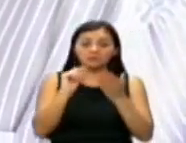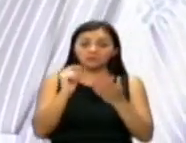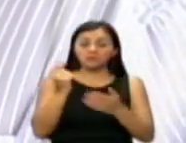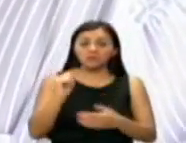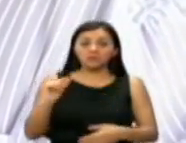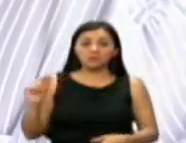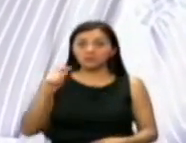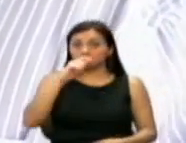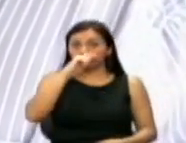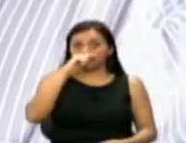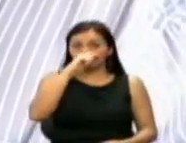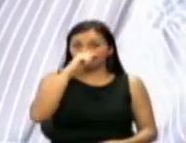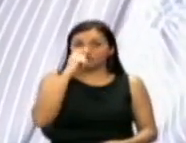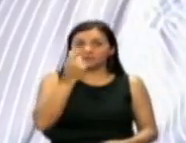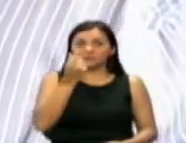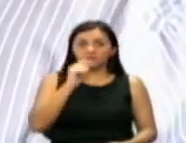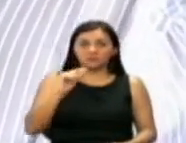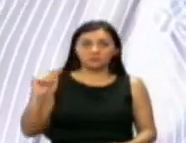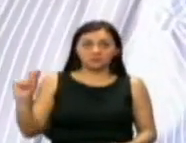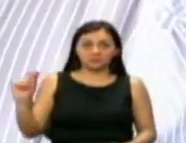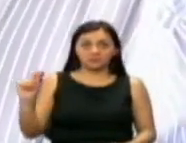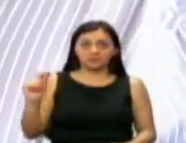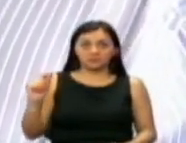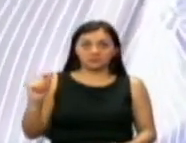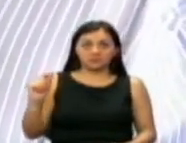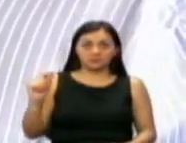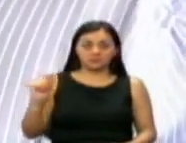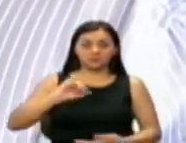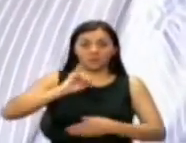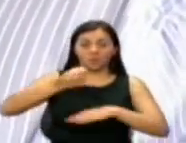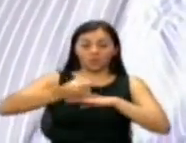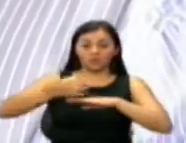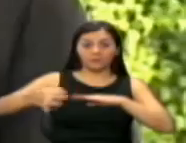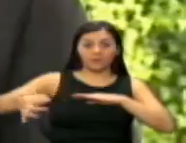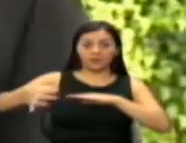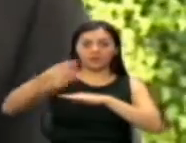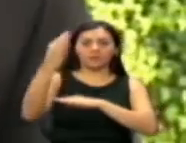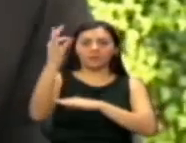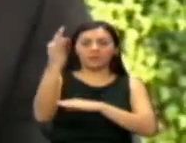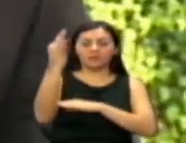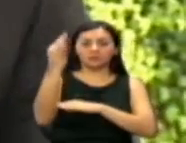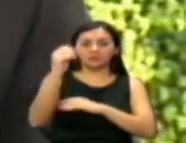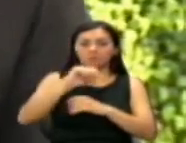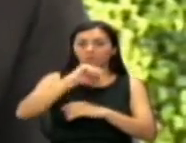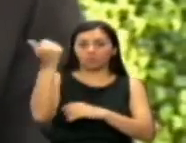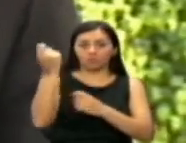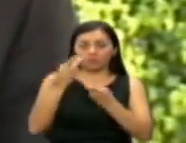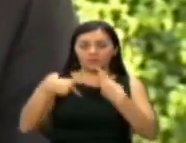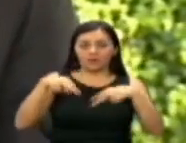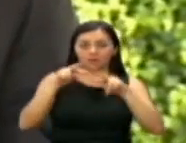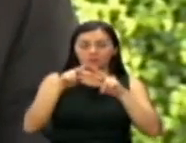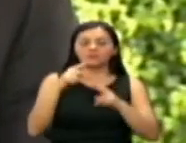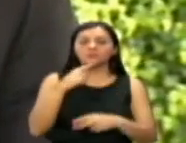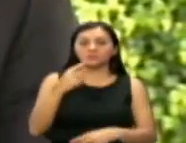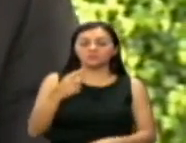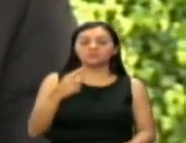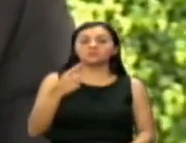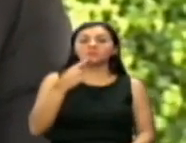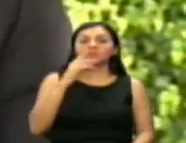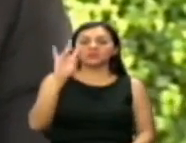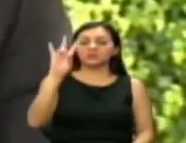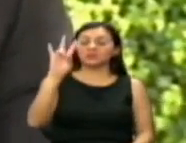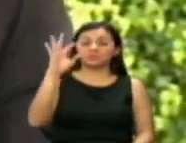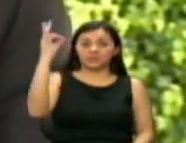Los gobiernos autónomos descentralizados se mantiene otro precio referencial. El presupuesto se hizo con $79 el barril. Exacto.